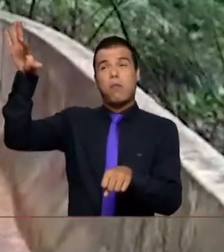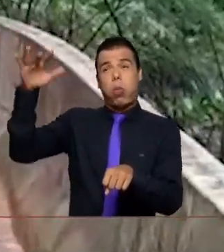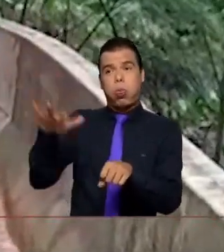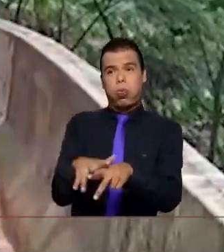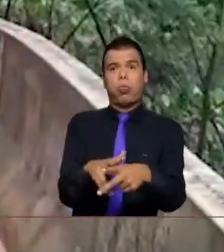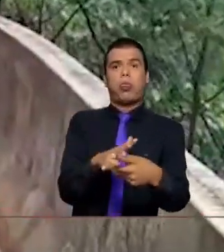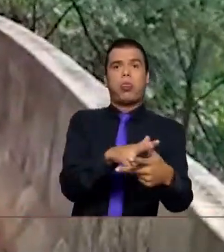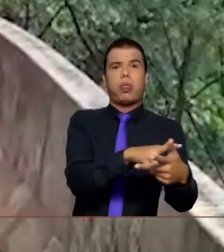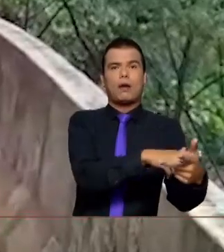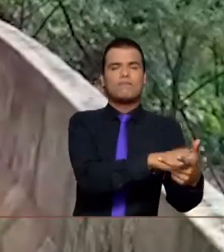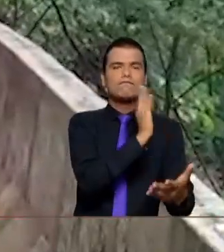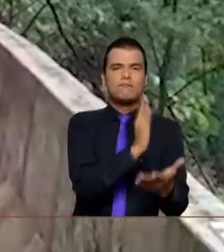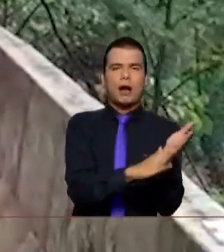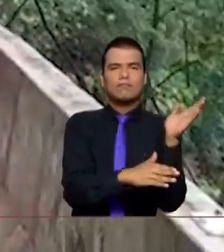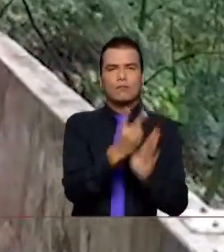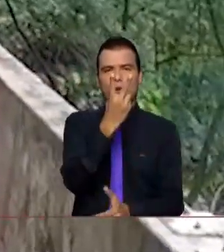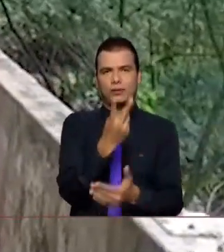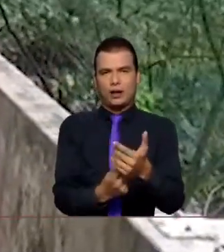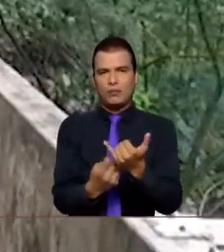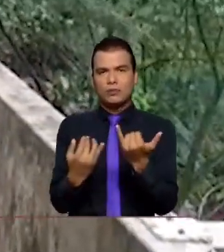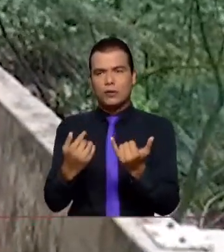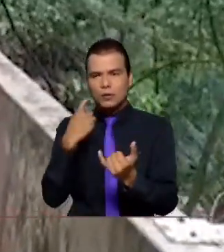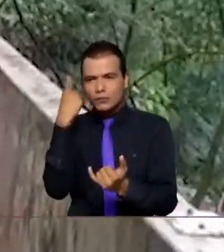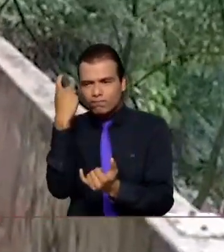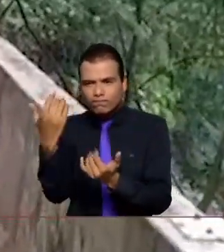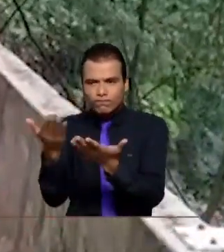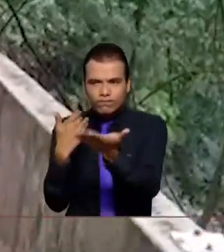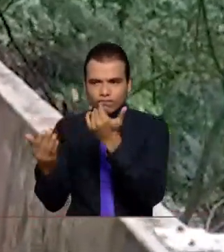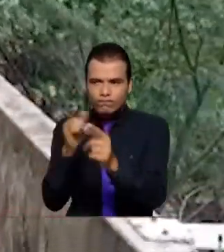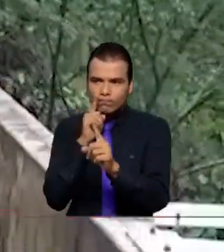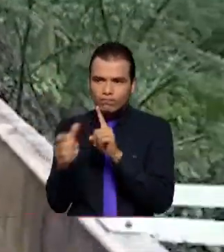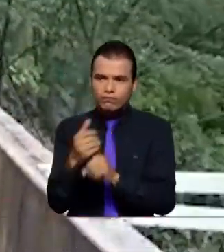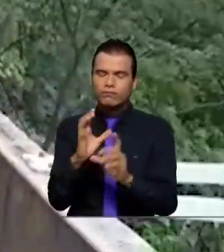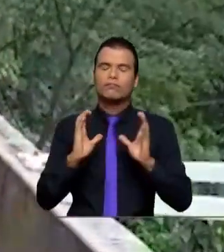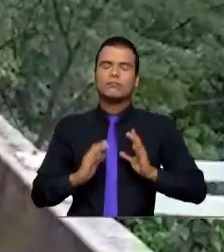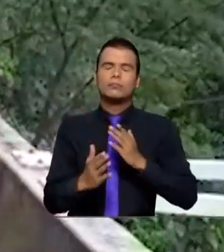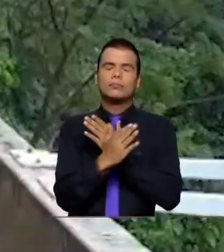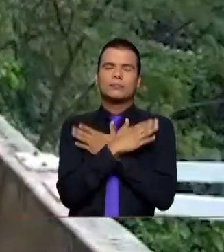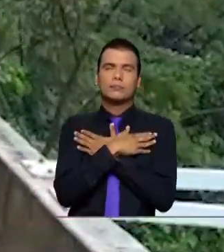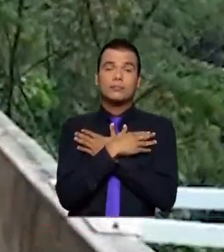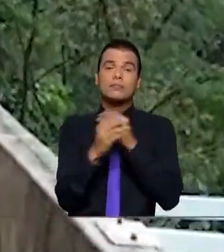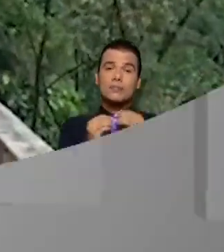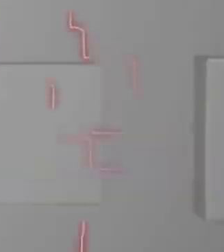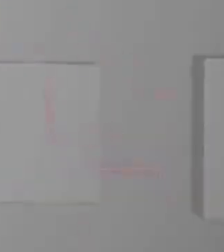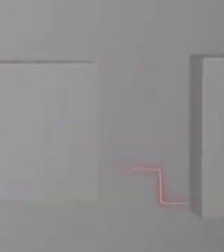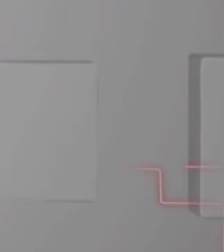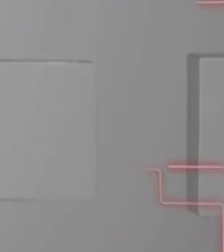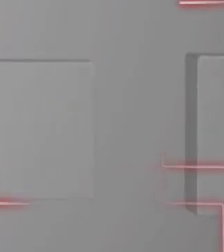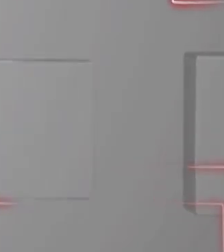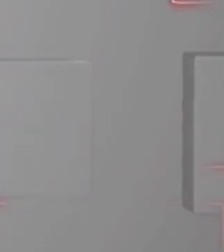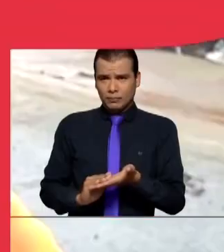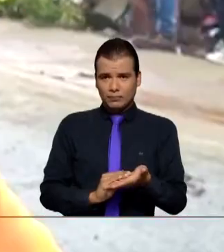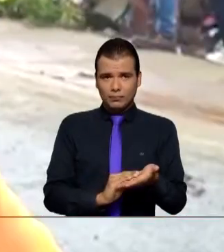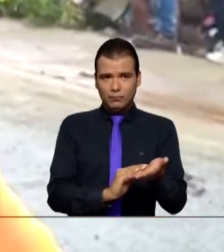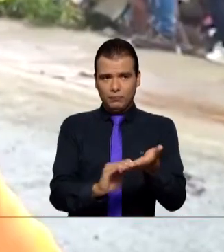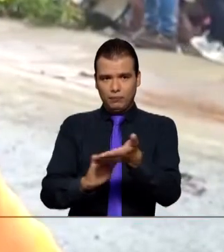el sitio se encuentran organismos de socorro adelantando las labores de remoción del material.